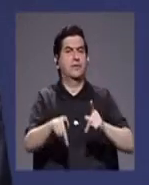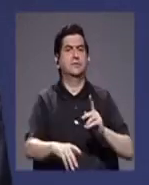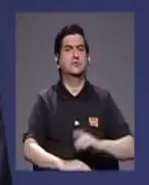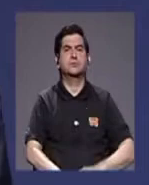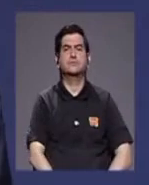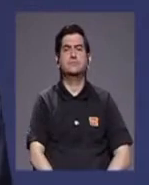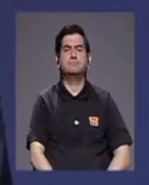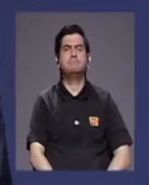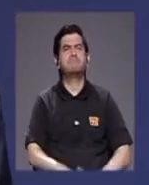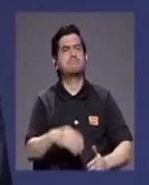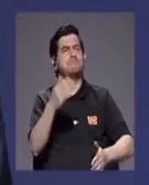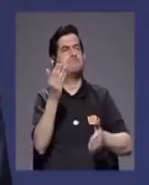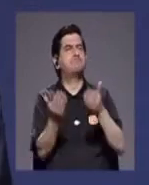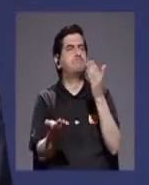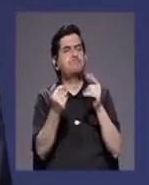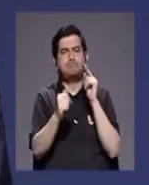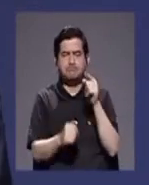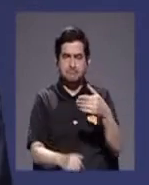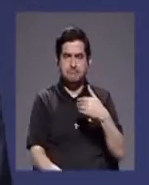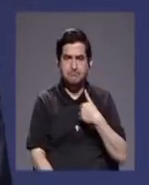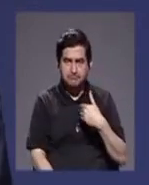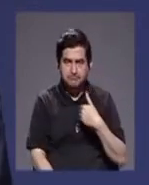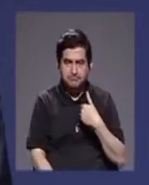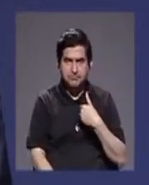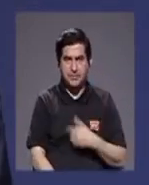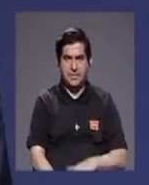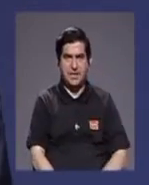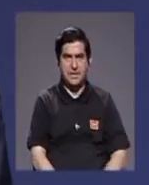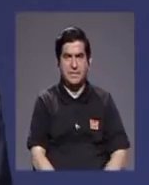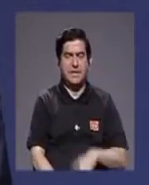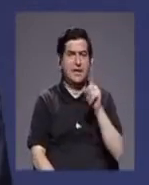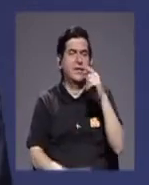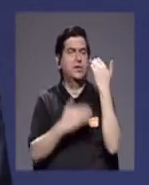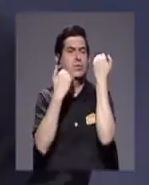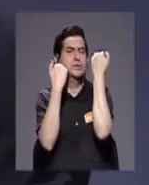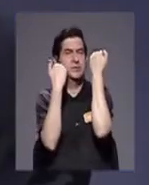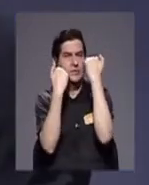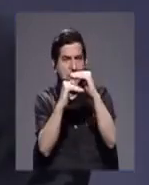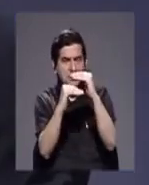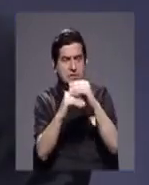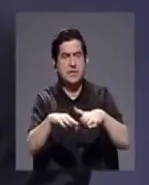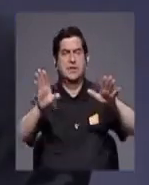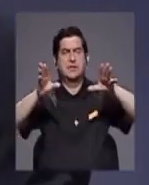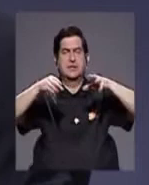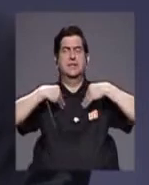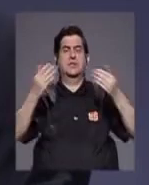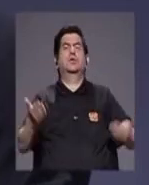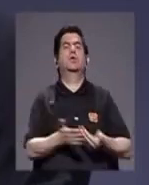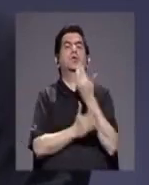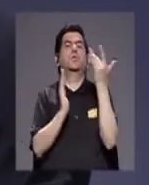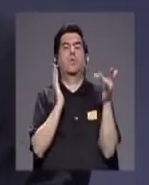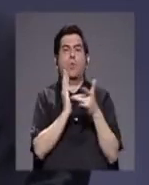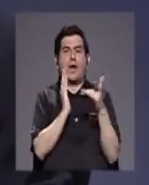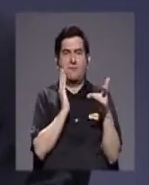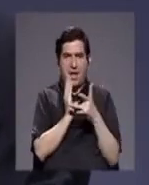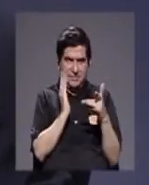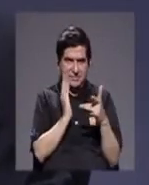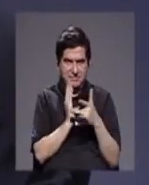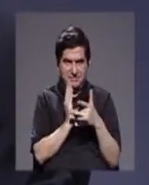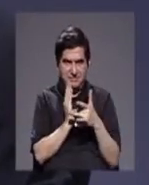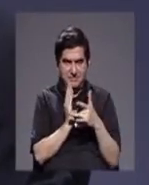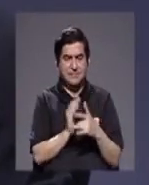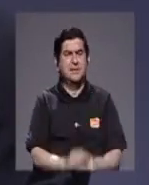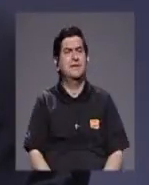Entonces, probablemente ahí ha habido una limitación en adopción de las nuevas tecnologías, y